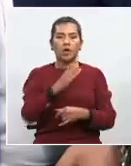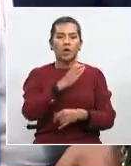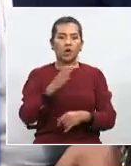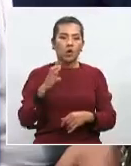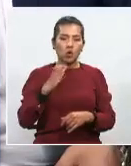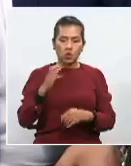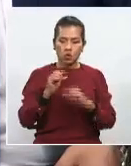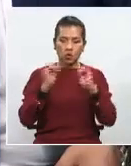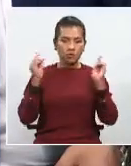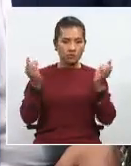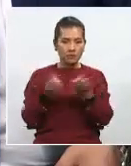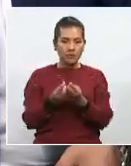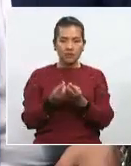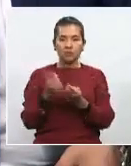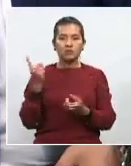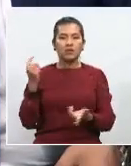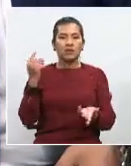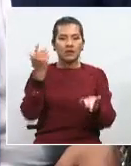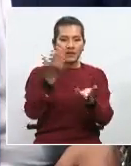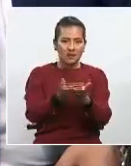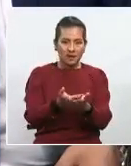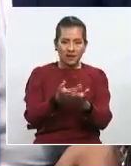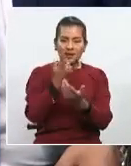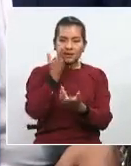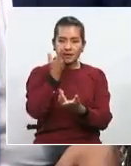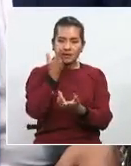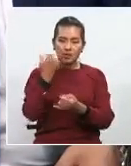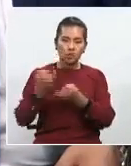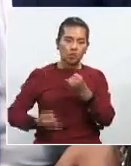comisión que ha llegado, entiendo ya en las últimas horas, a nuestro país.